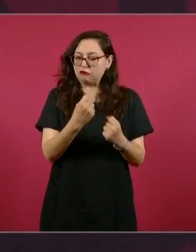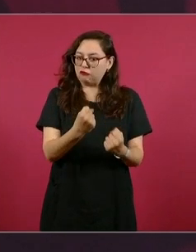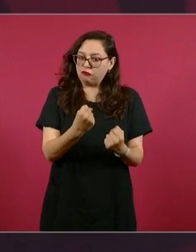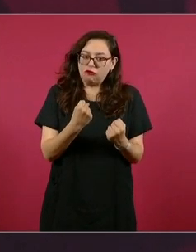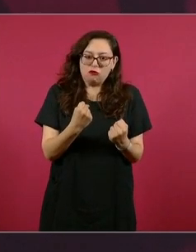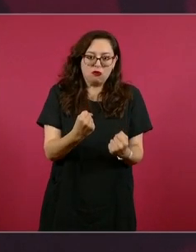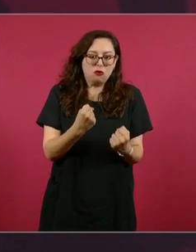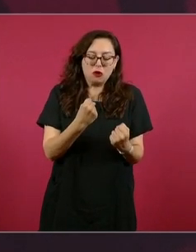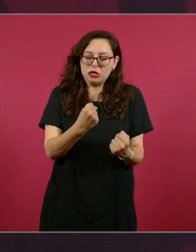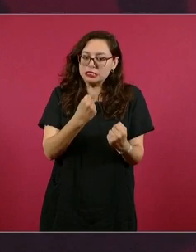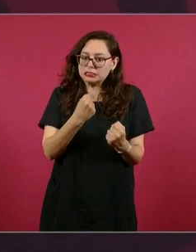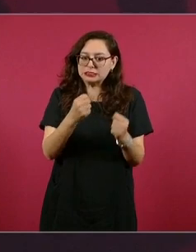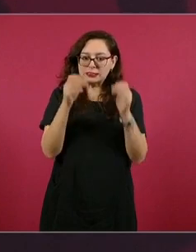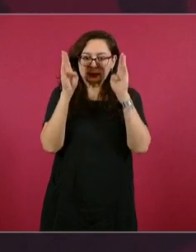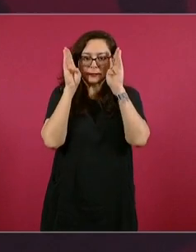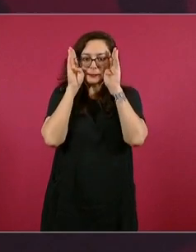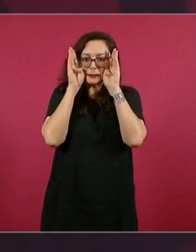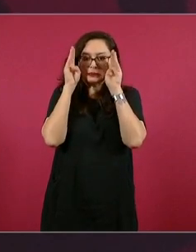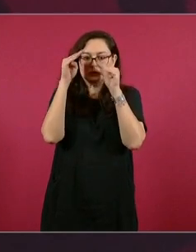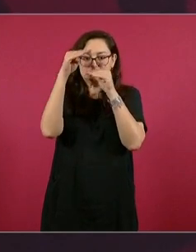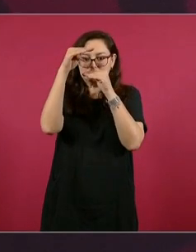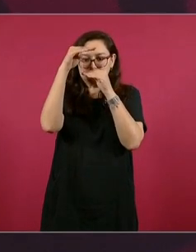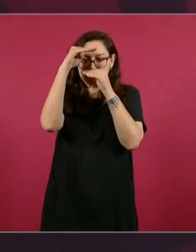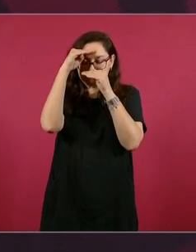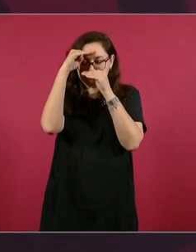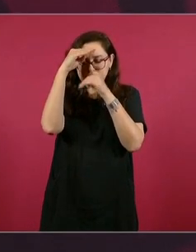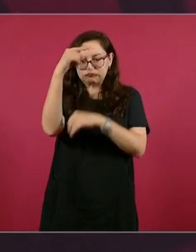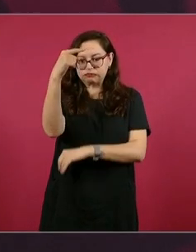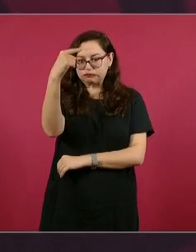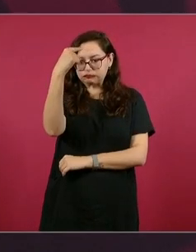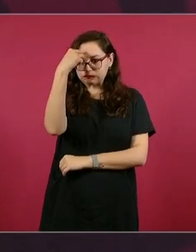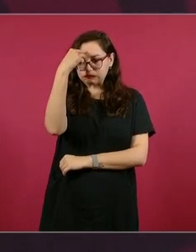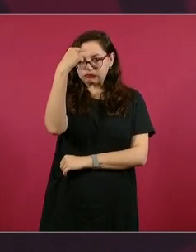pensamiento conservador y el conservadurismo en México,